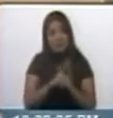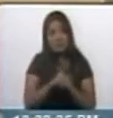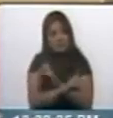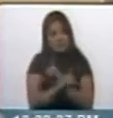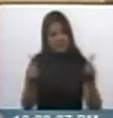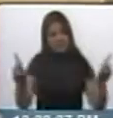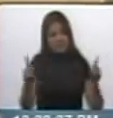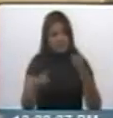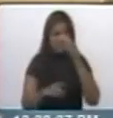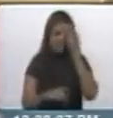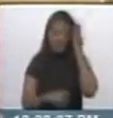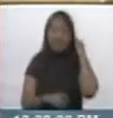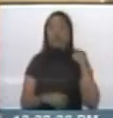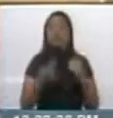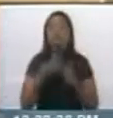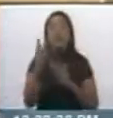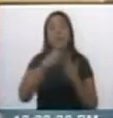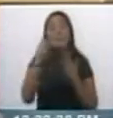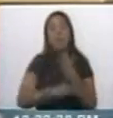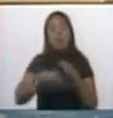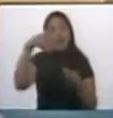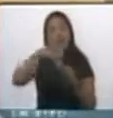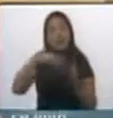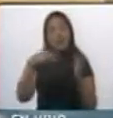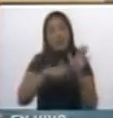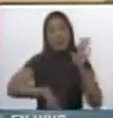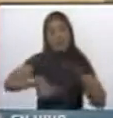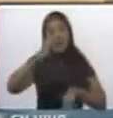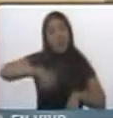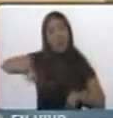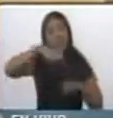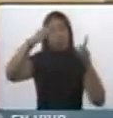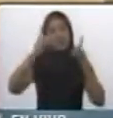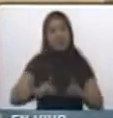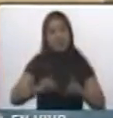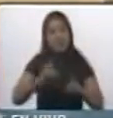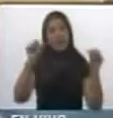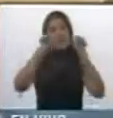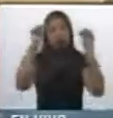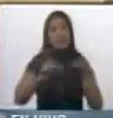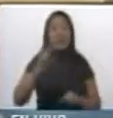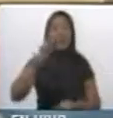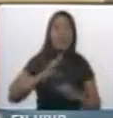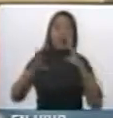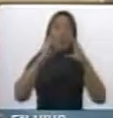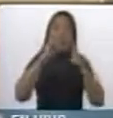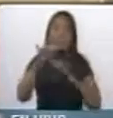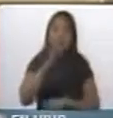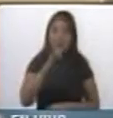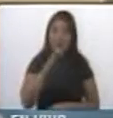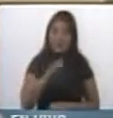En el marco del operativo Voto 2013, el pueblo decide, y para el Sistema Bolivariano de Comunicación e